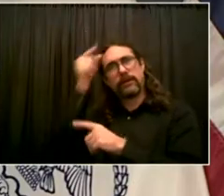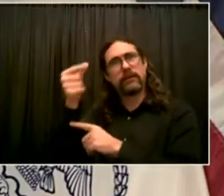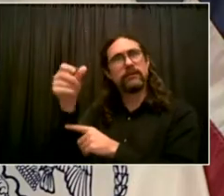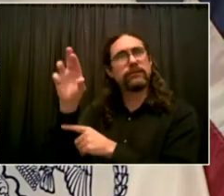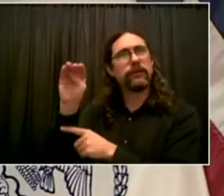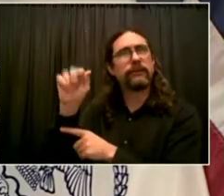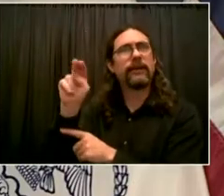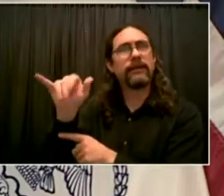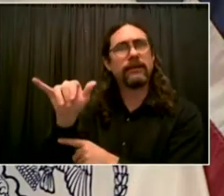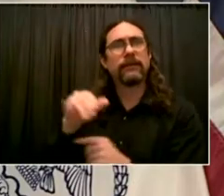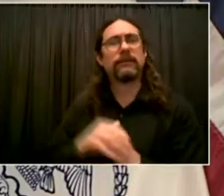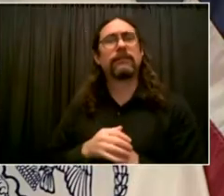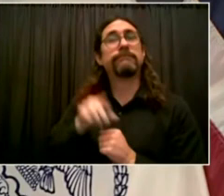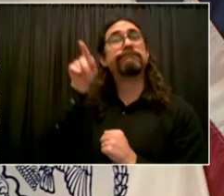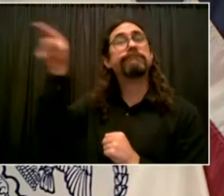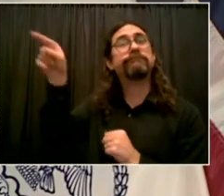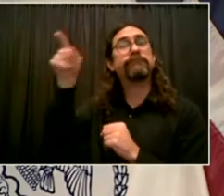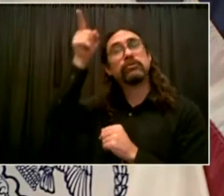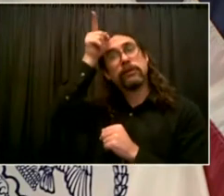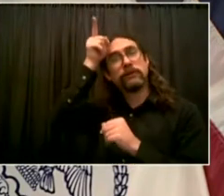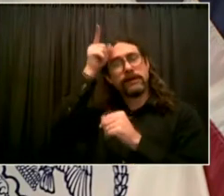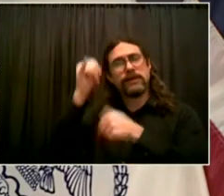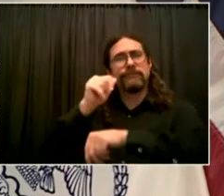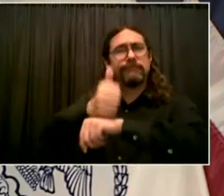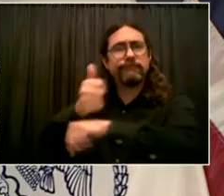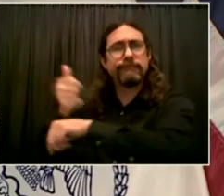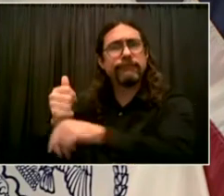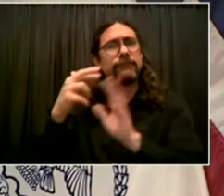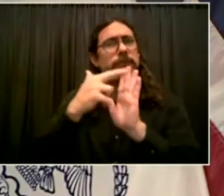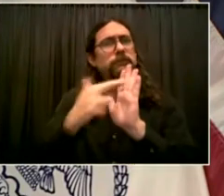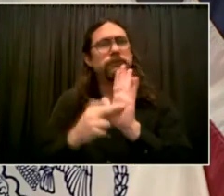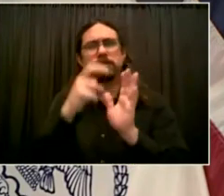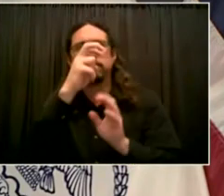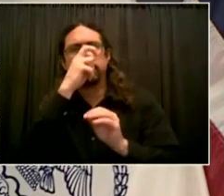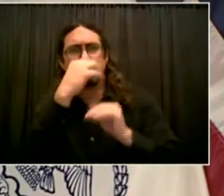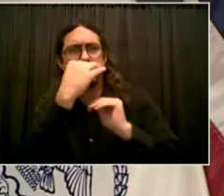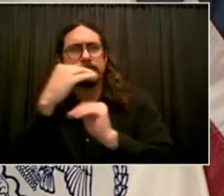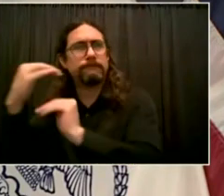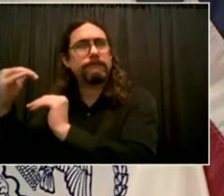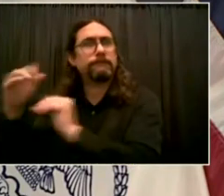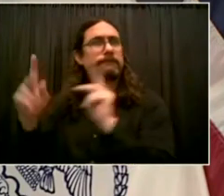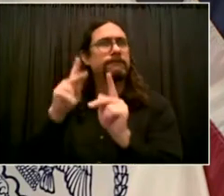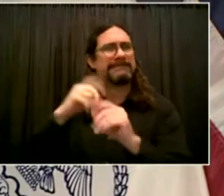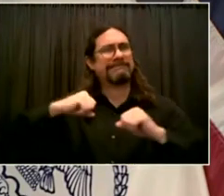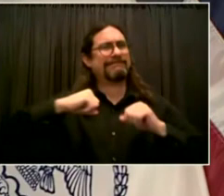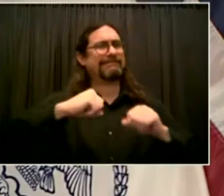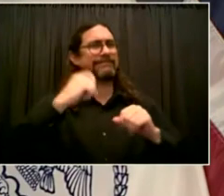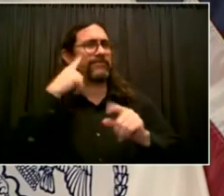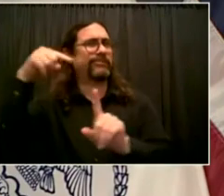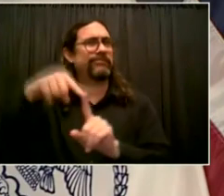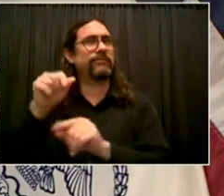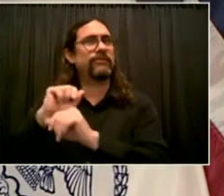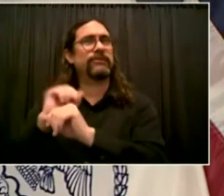que vuelva a las restricciones no podemos tener confinamientos en Nueva York tenemos que seguir avanzando y la respuesta siempre es usarlo que